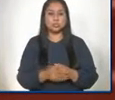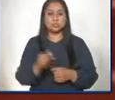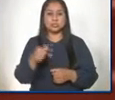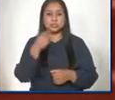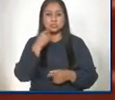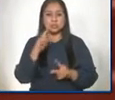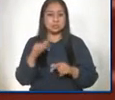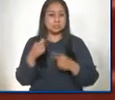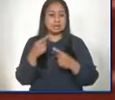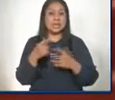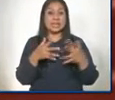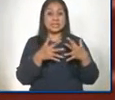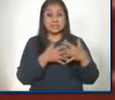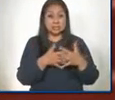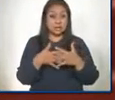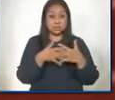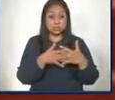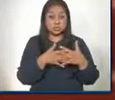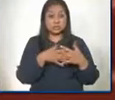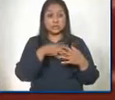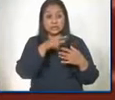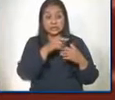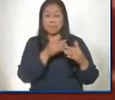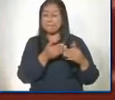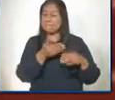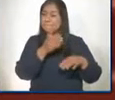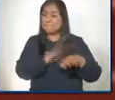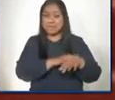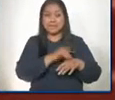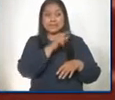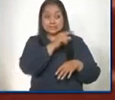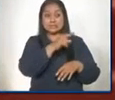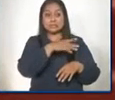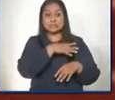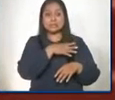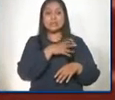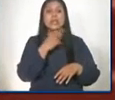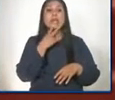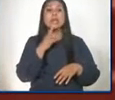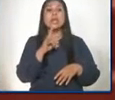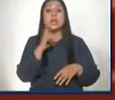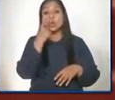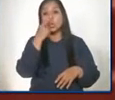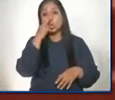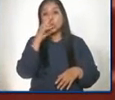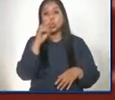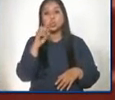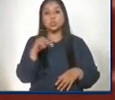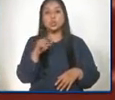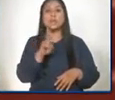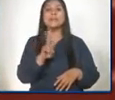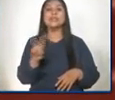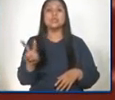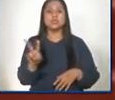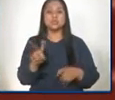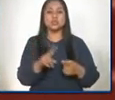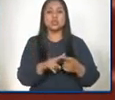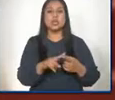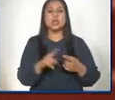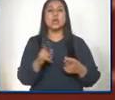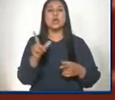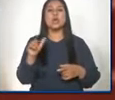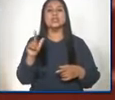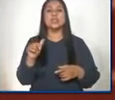en Estados Unidos donde más fallecidos hemos tenido es en Houston, Texas, con 22, Lake Worth 20, Los